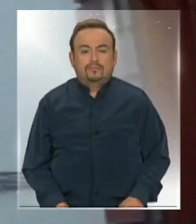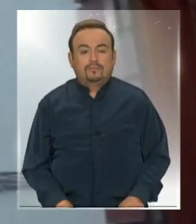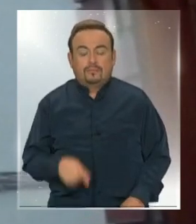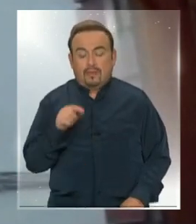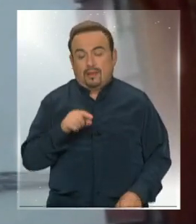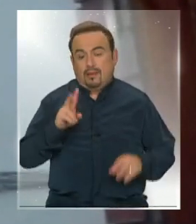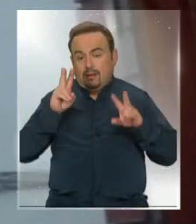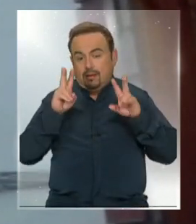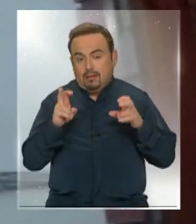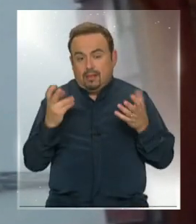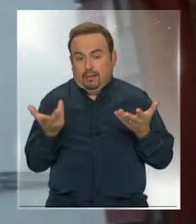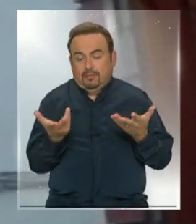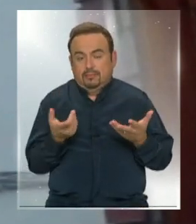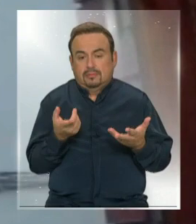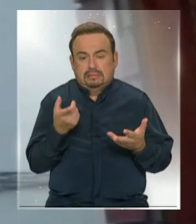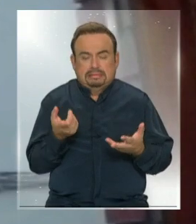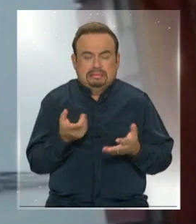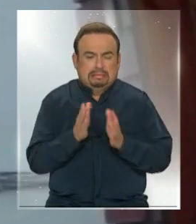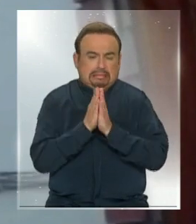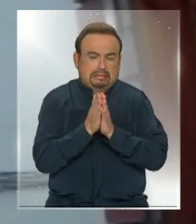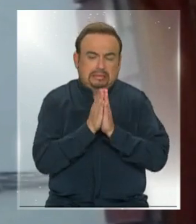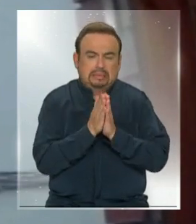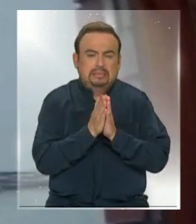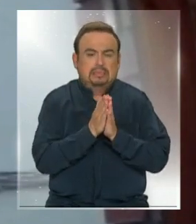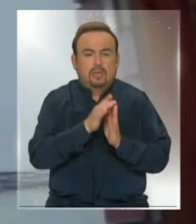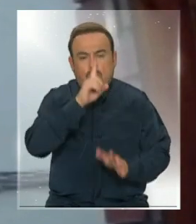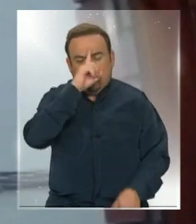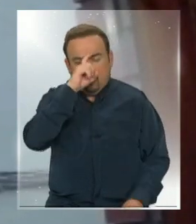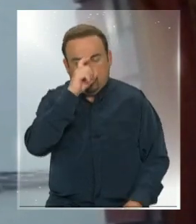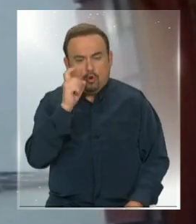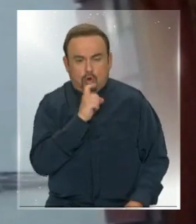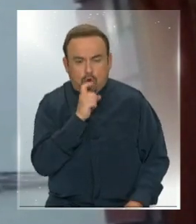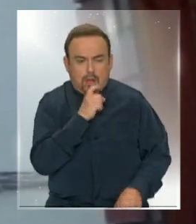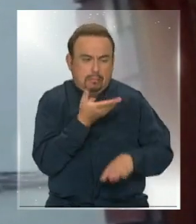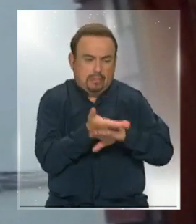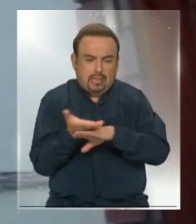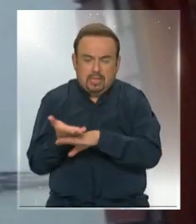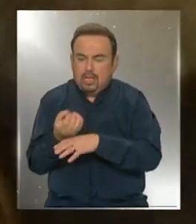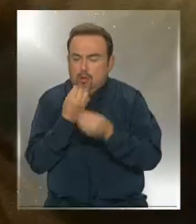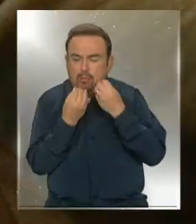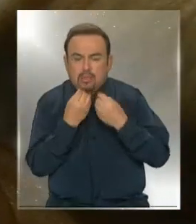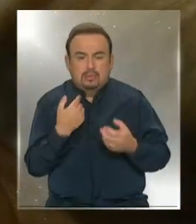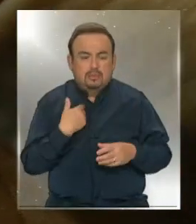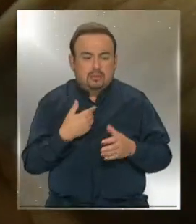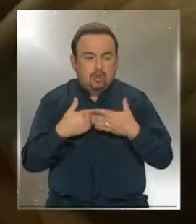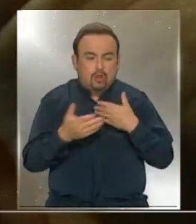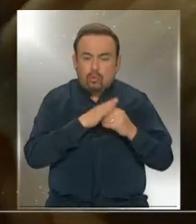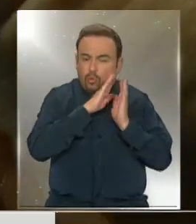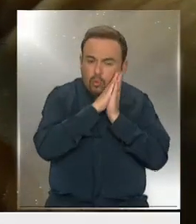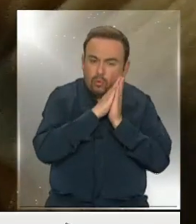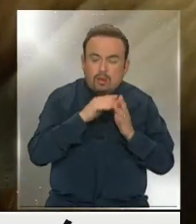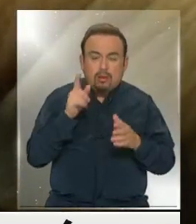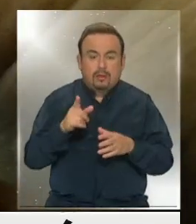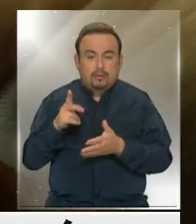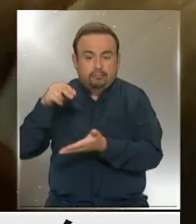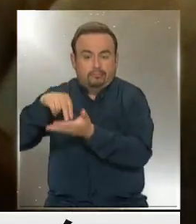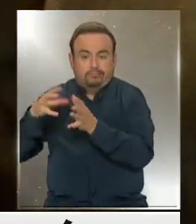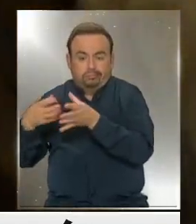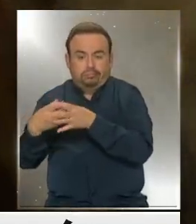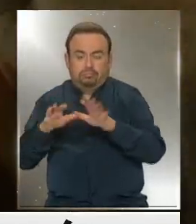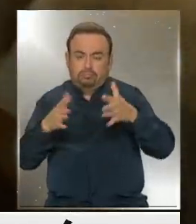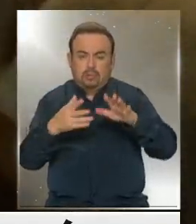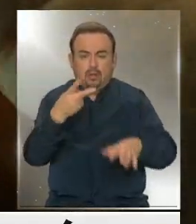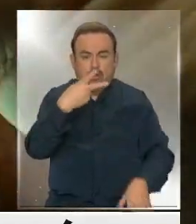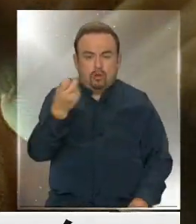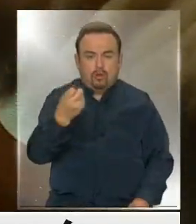tema no menor. Están pidiendo comida en la Cruz Roja, no tienen dónde dormir. El grupo Varados en España lo componen cerca